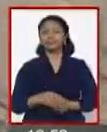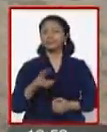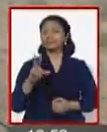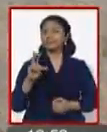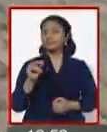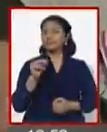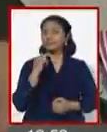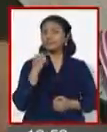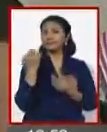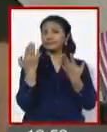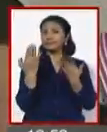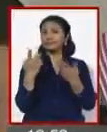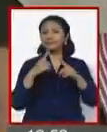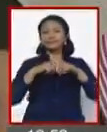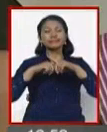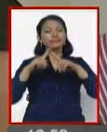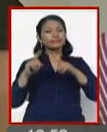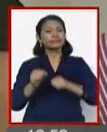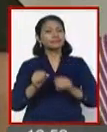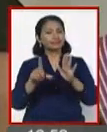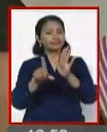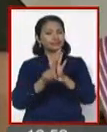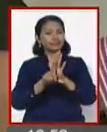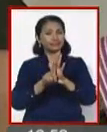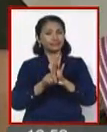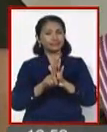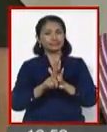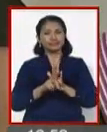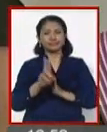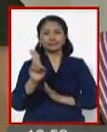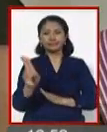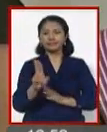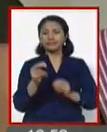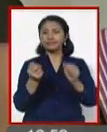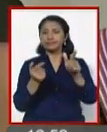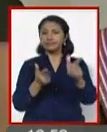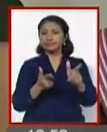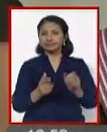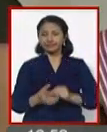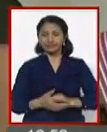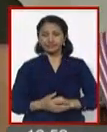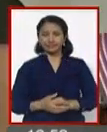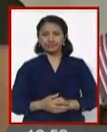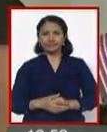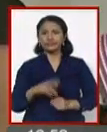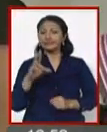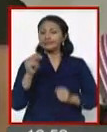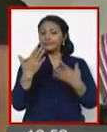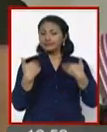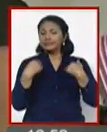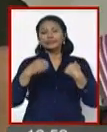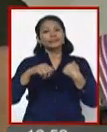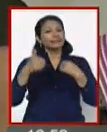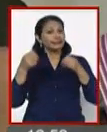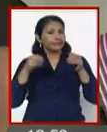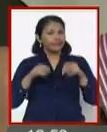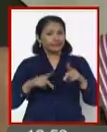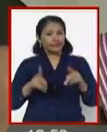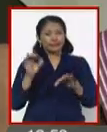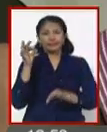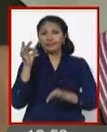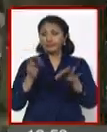desenlace, pero el imperio de la ley en el uso y manejo de armas de fuego, y no teníamos otra opción, ya que si